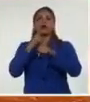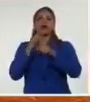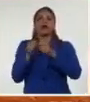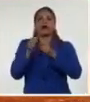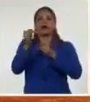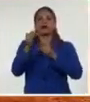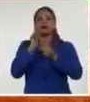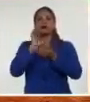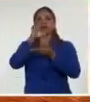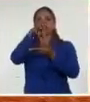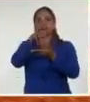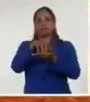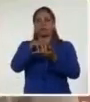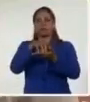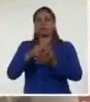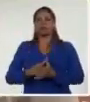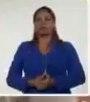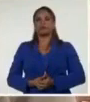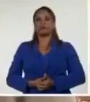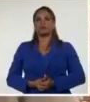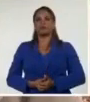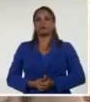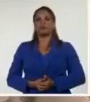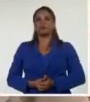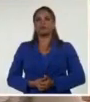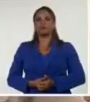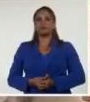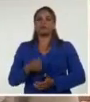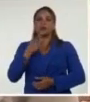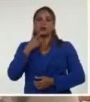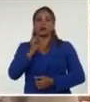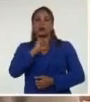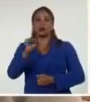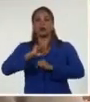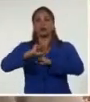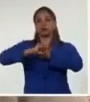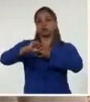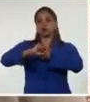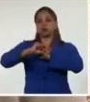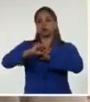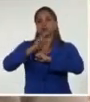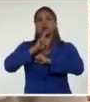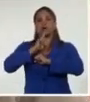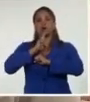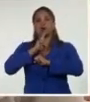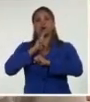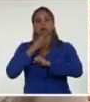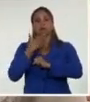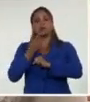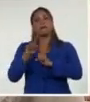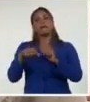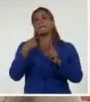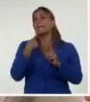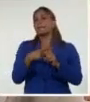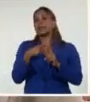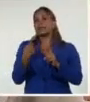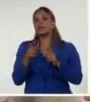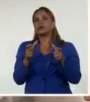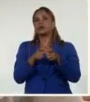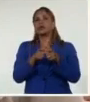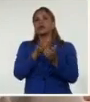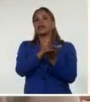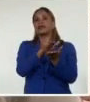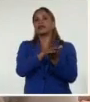a la ciudad. Con esto lograríamos bombear los 300 litros que lleva el municipio y además tendríamos un equipo de